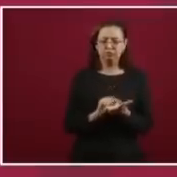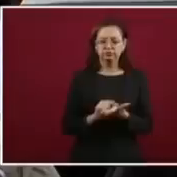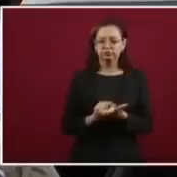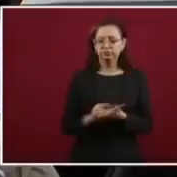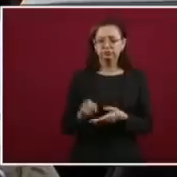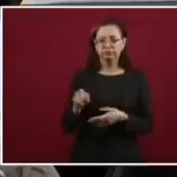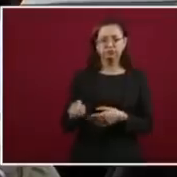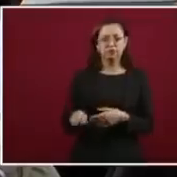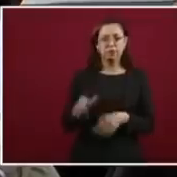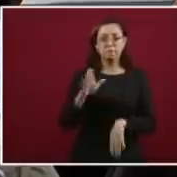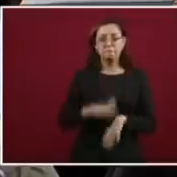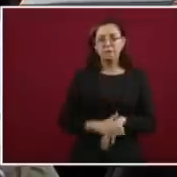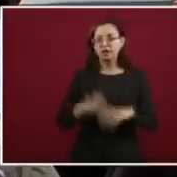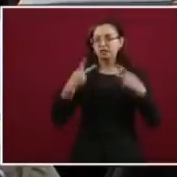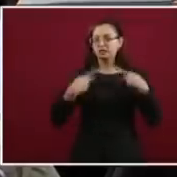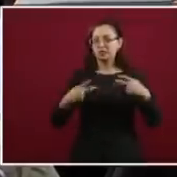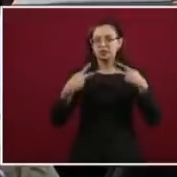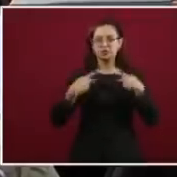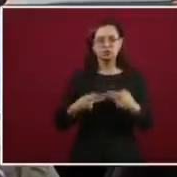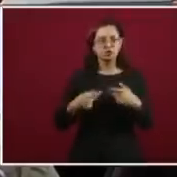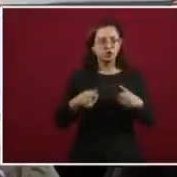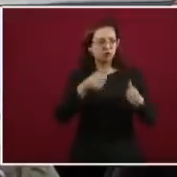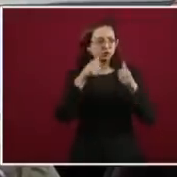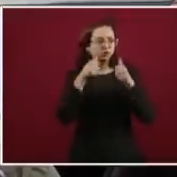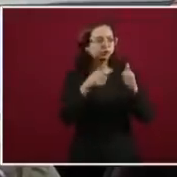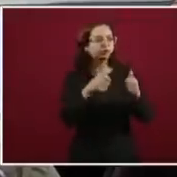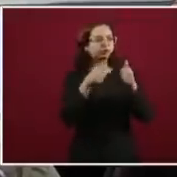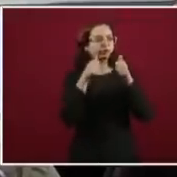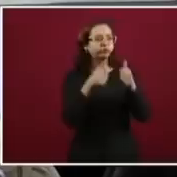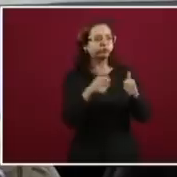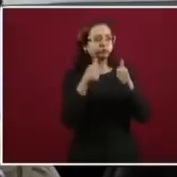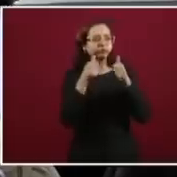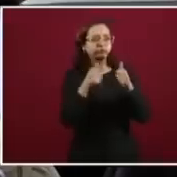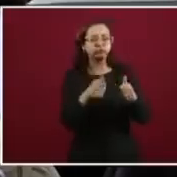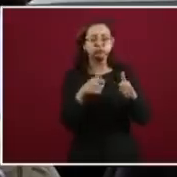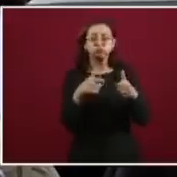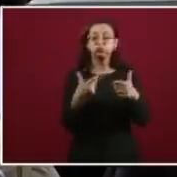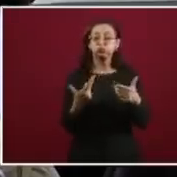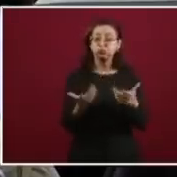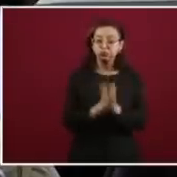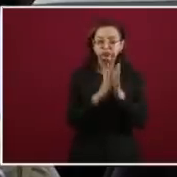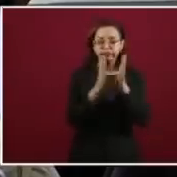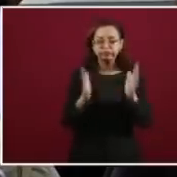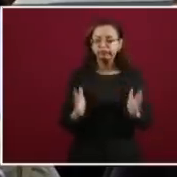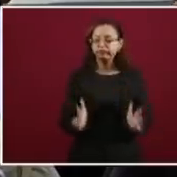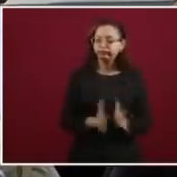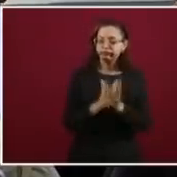está creciendo el número de participantes